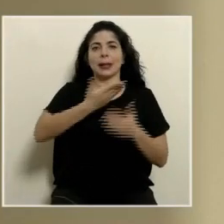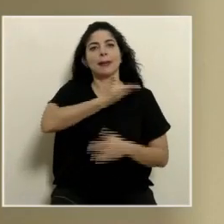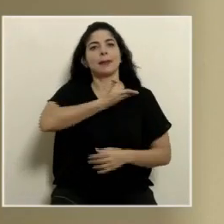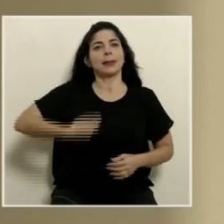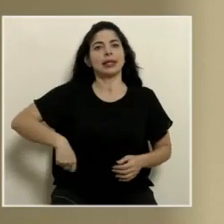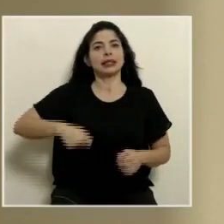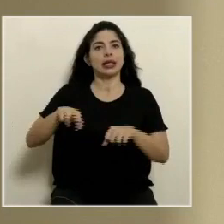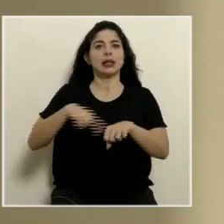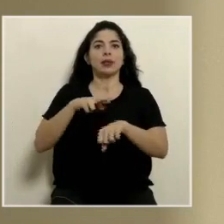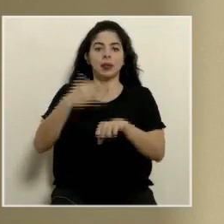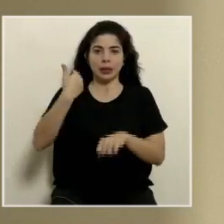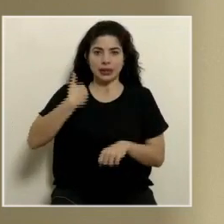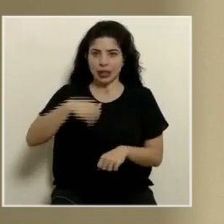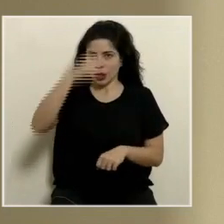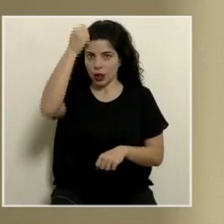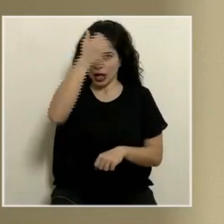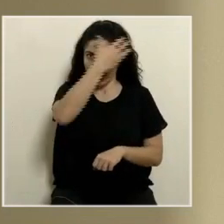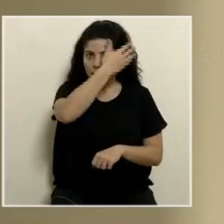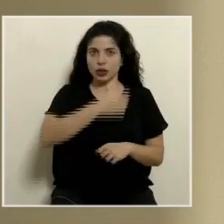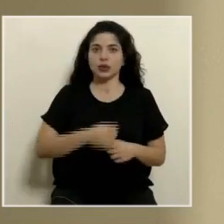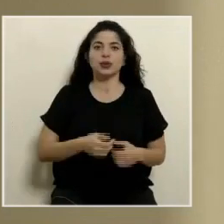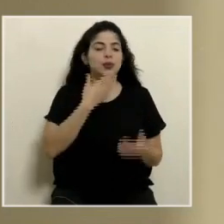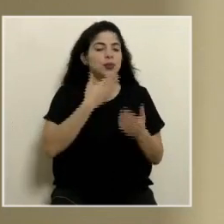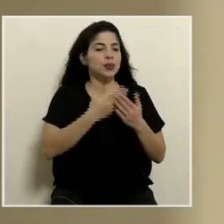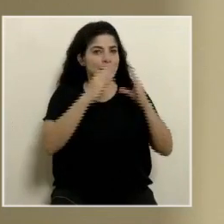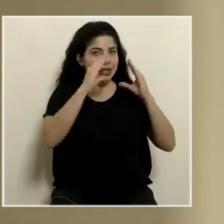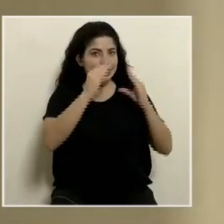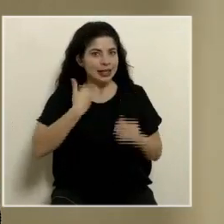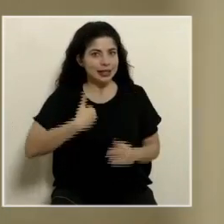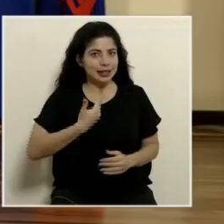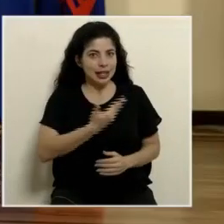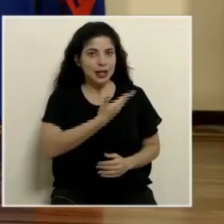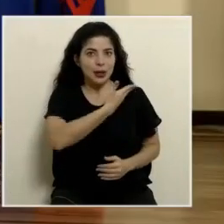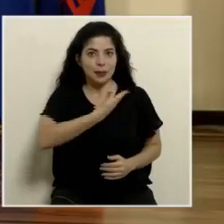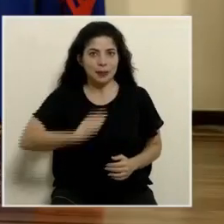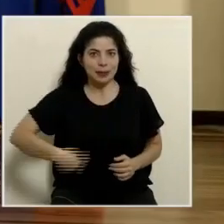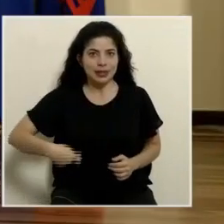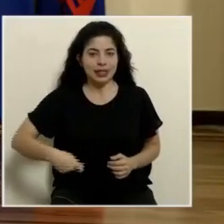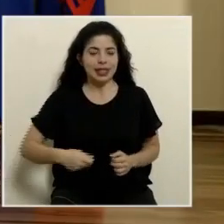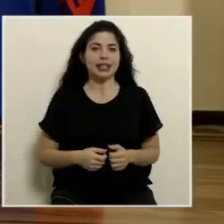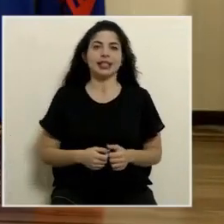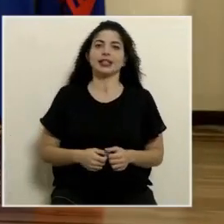la República, el señor Carlos Alvarado Quesada. Muy buenas tardes, señor presidente.